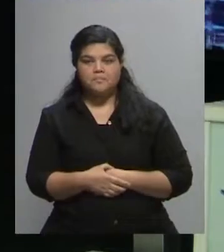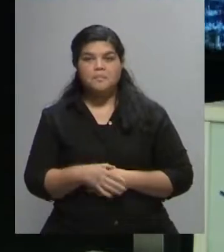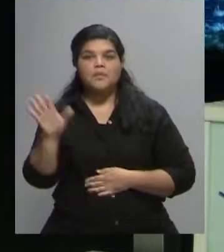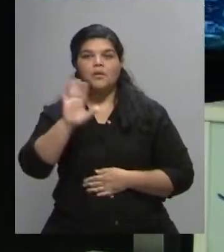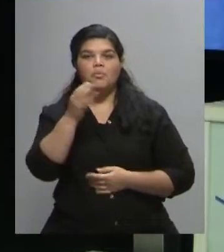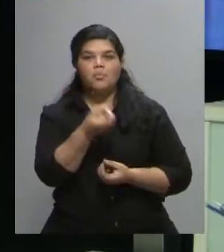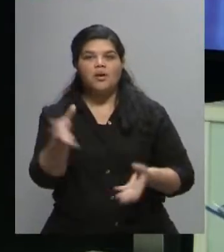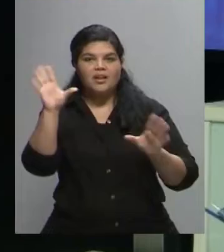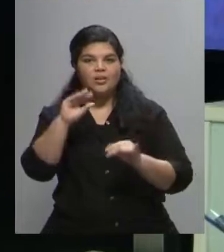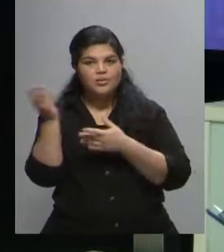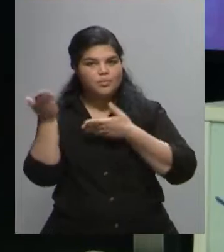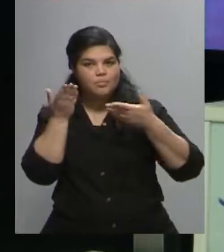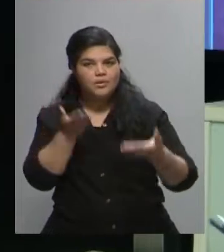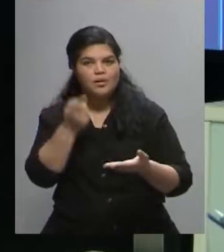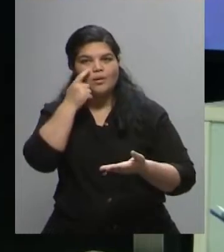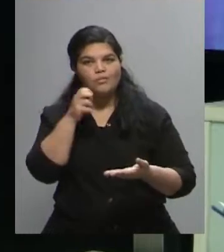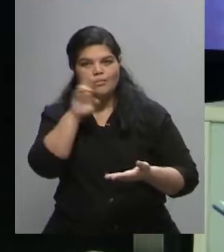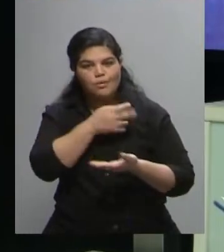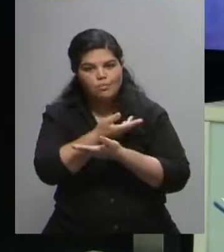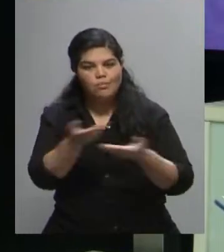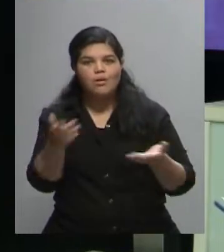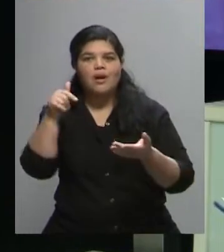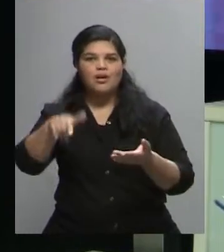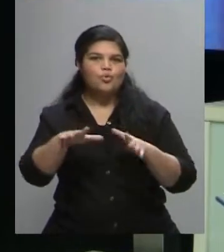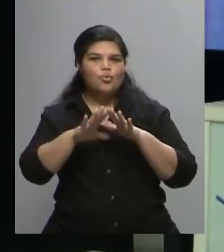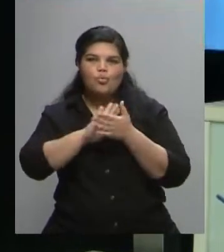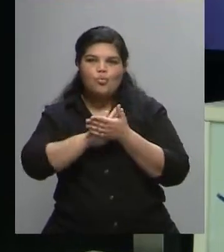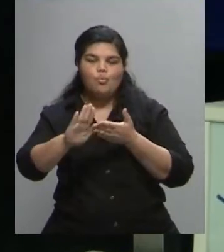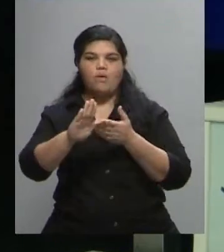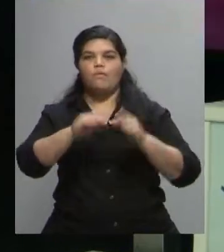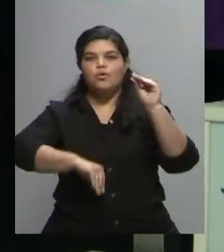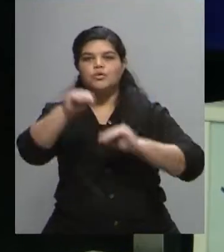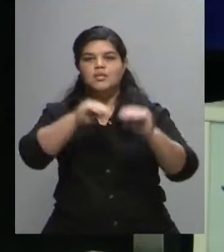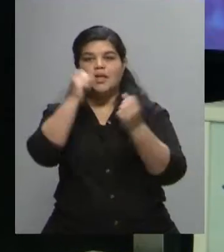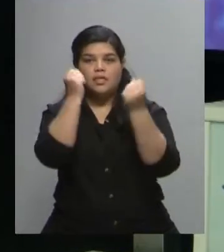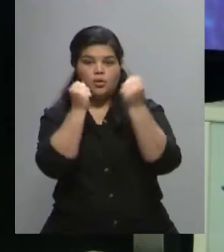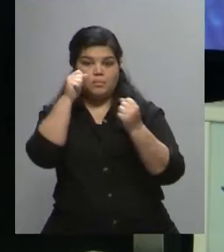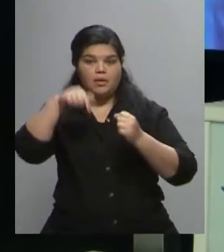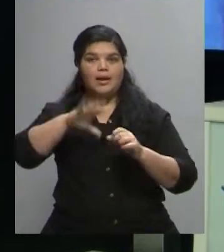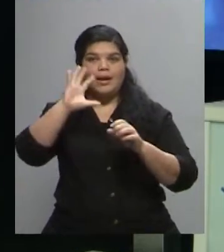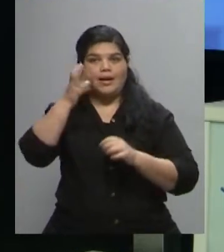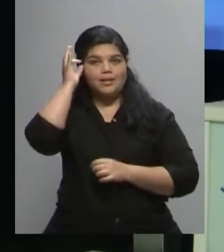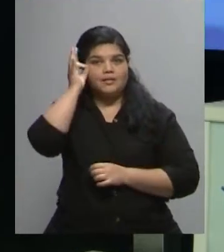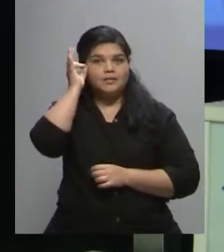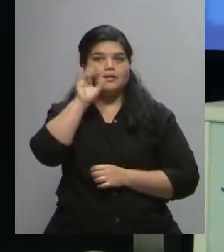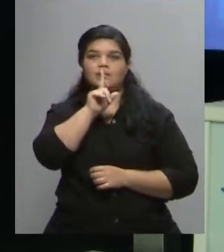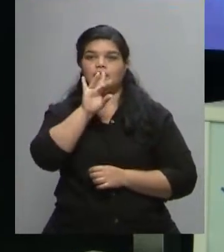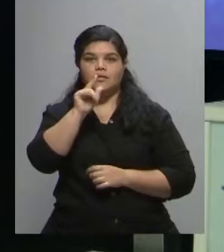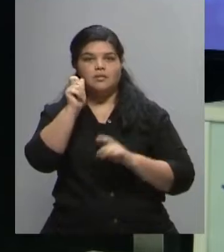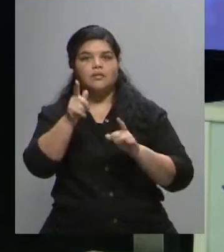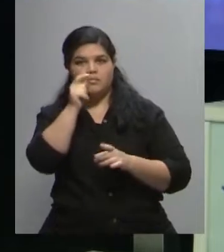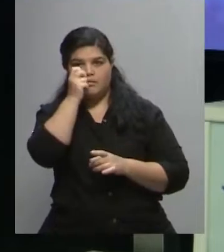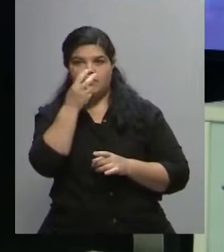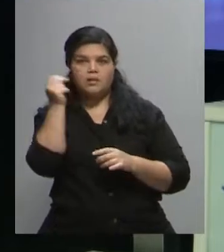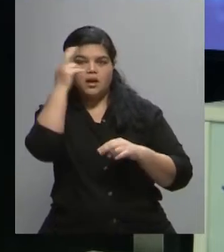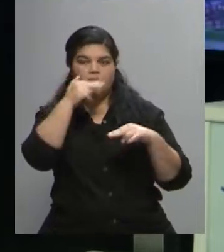tal? Muy buenas noches, bienvenidas, bienvenidos a esta nueva edición de Chat Económico. Aquí estamos en el 30 de la TDA, también en el 22 de Supercanal HD y